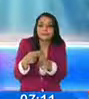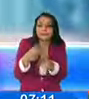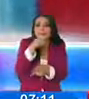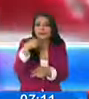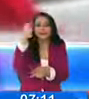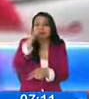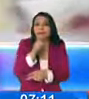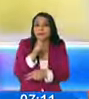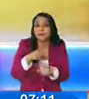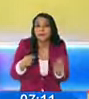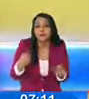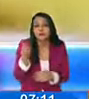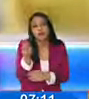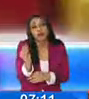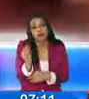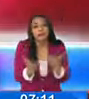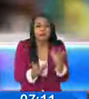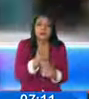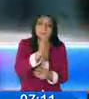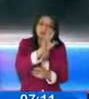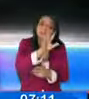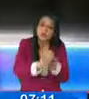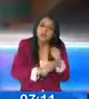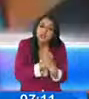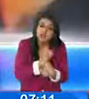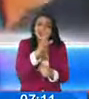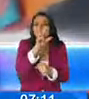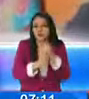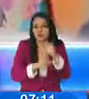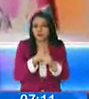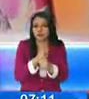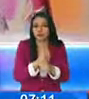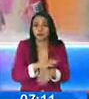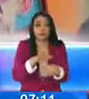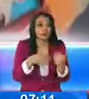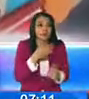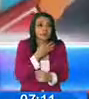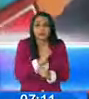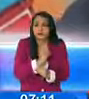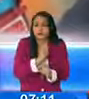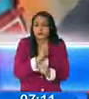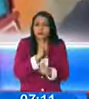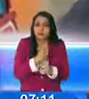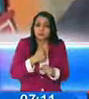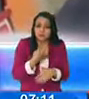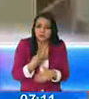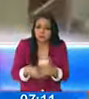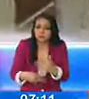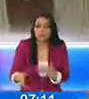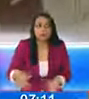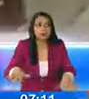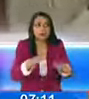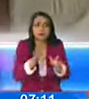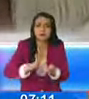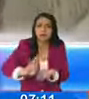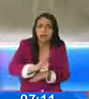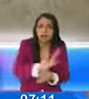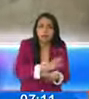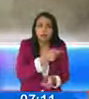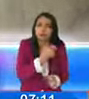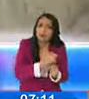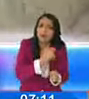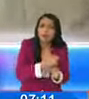de una joven entre 25 a 30 años. Estamos asustados aquí porque aquí tenemos nuestros hijos también. Ellos trabajan, vienen